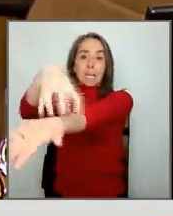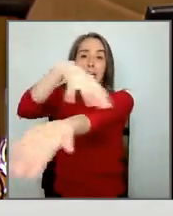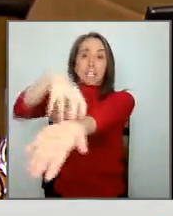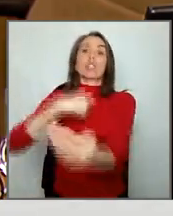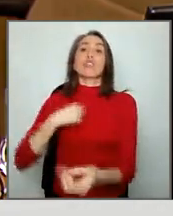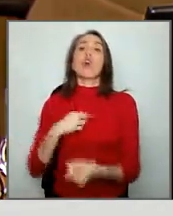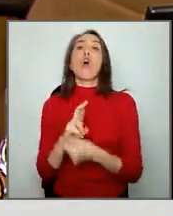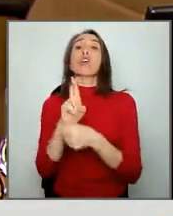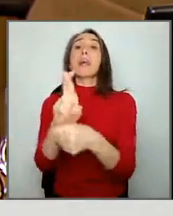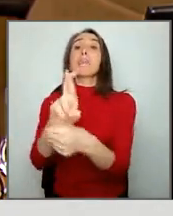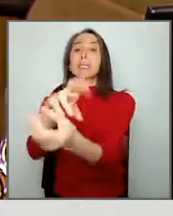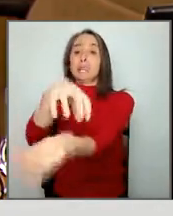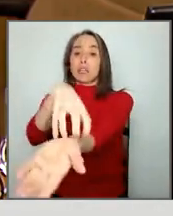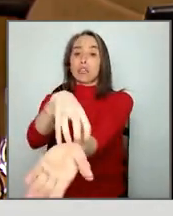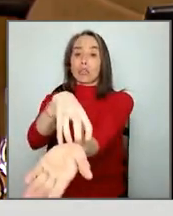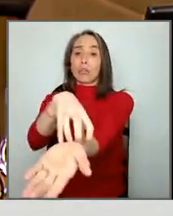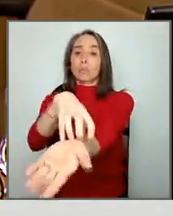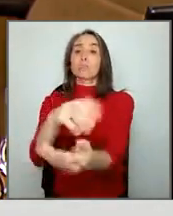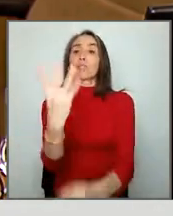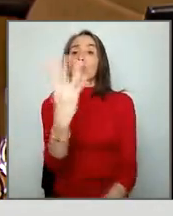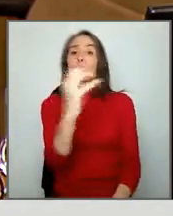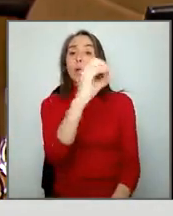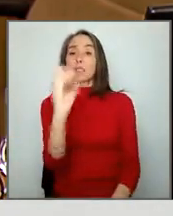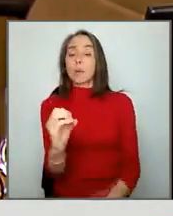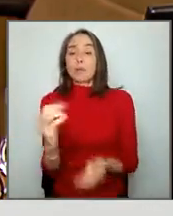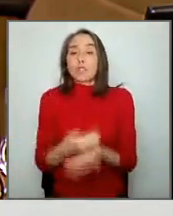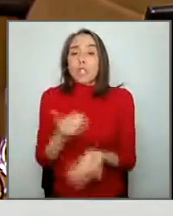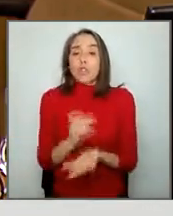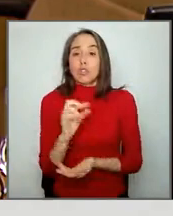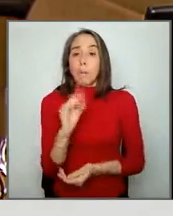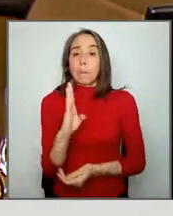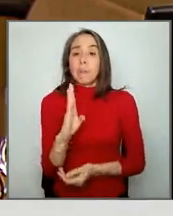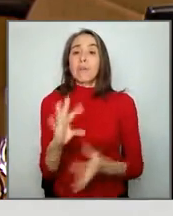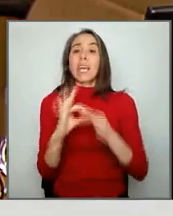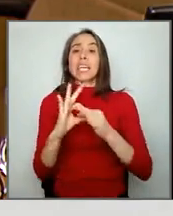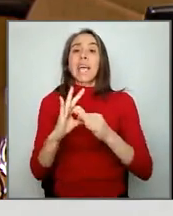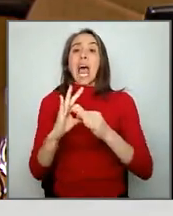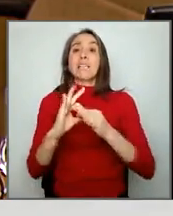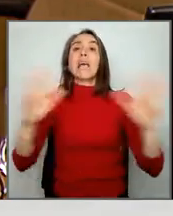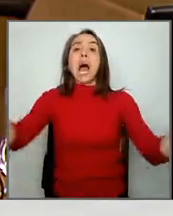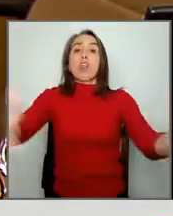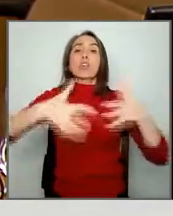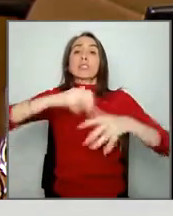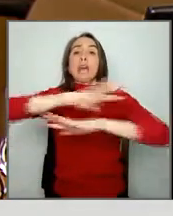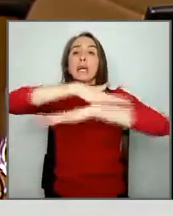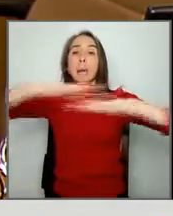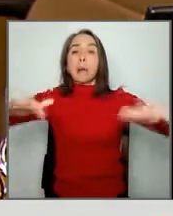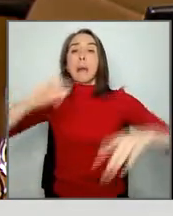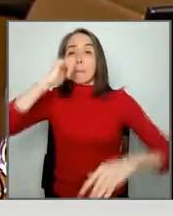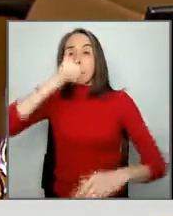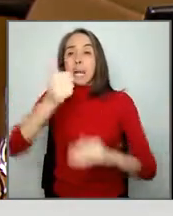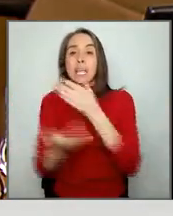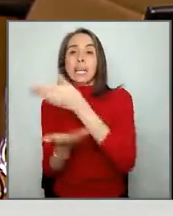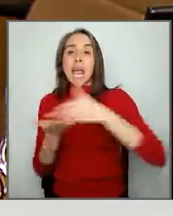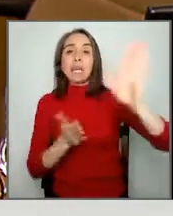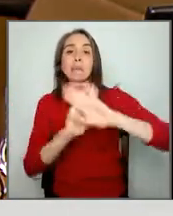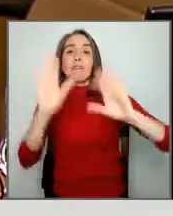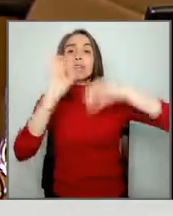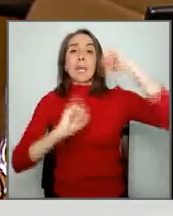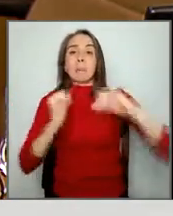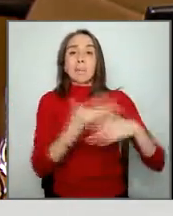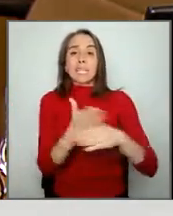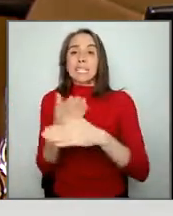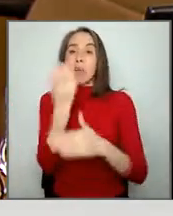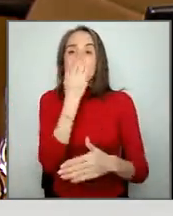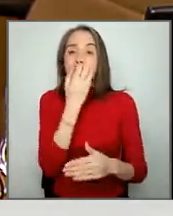el 40% del pib proviene del mar si yo mañana elimino la salmonicultura elimino